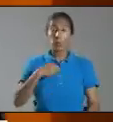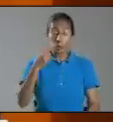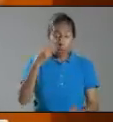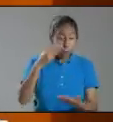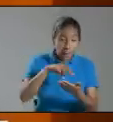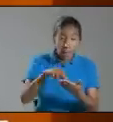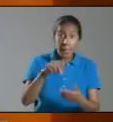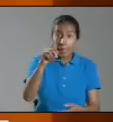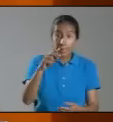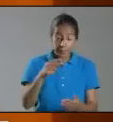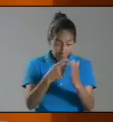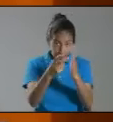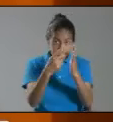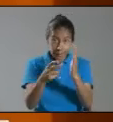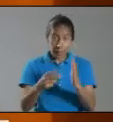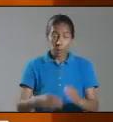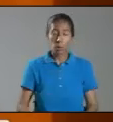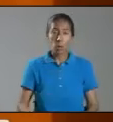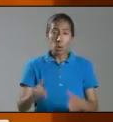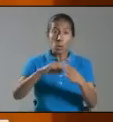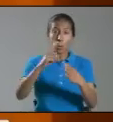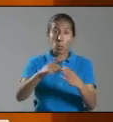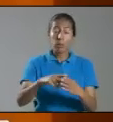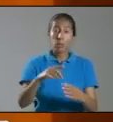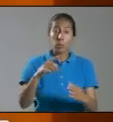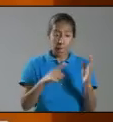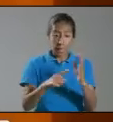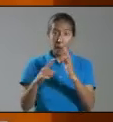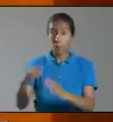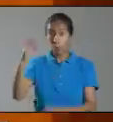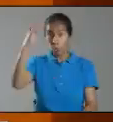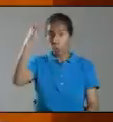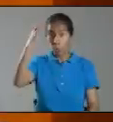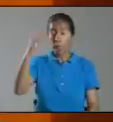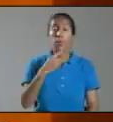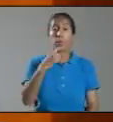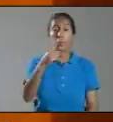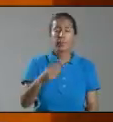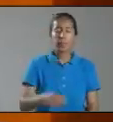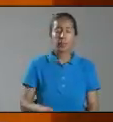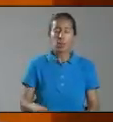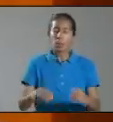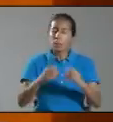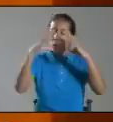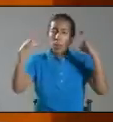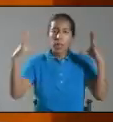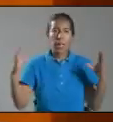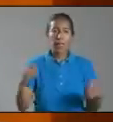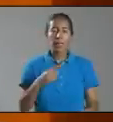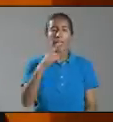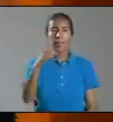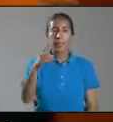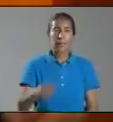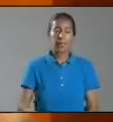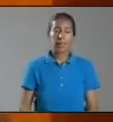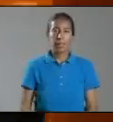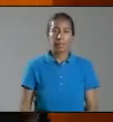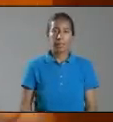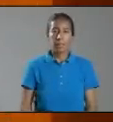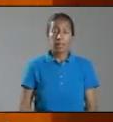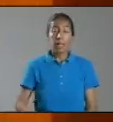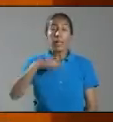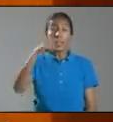yo por teléfono, cuando el apóstol Pablo dice con tanta claridad, ¿verdad? Dice: y estuvimos con